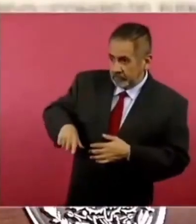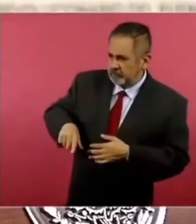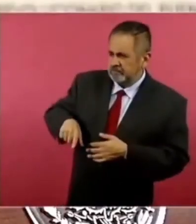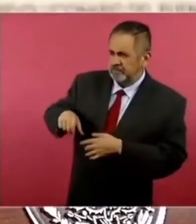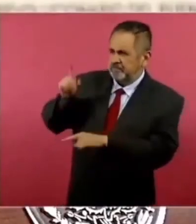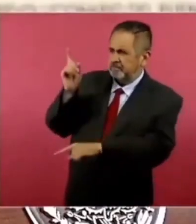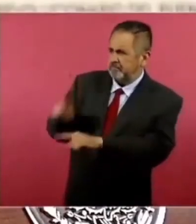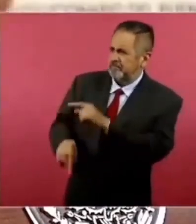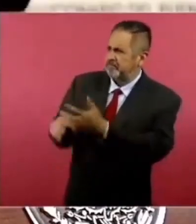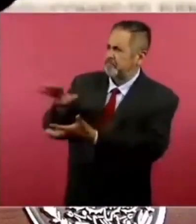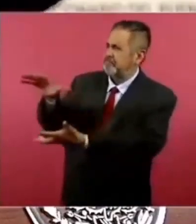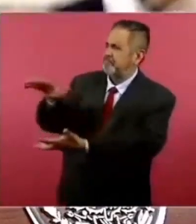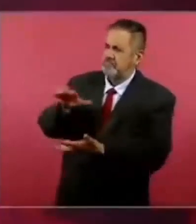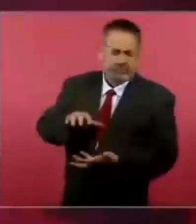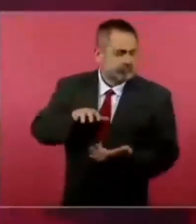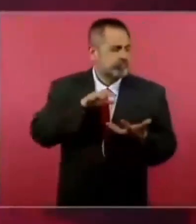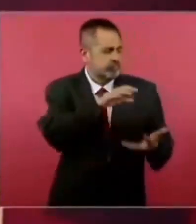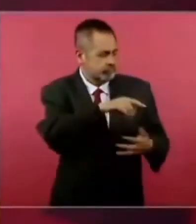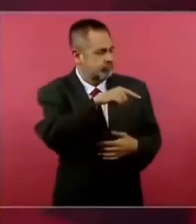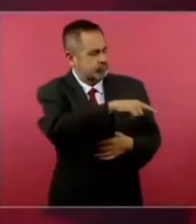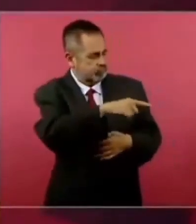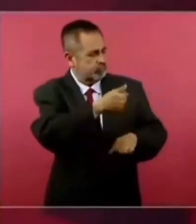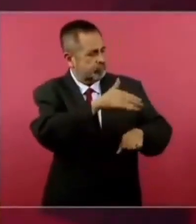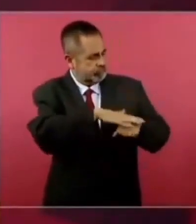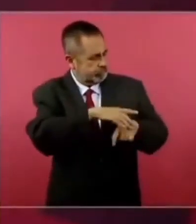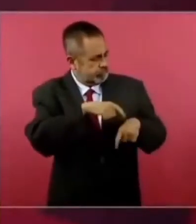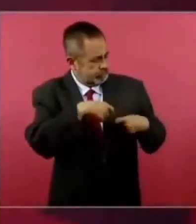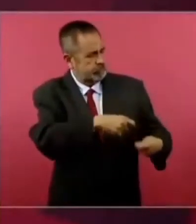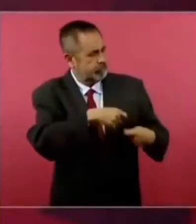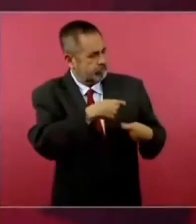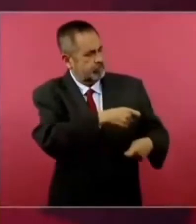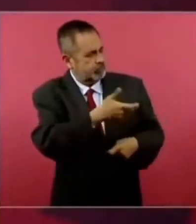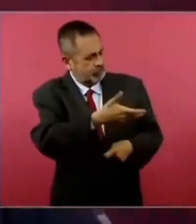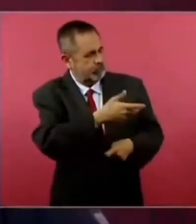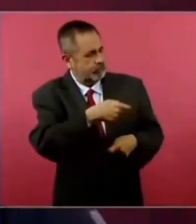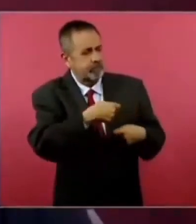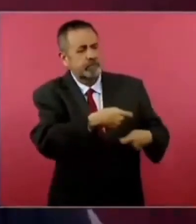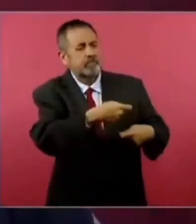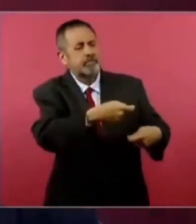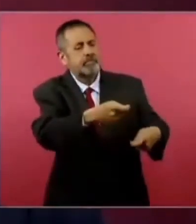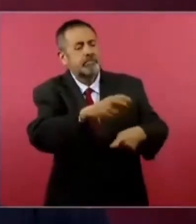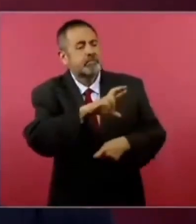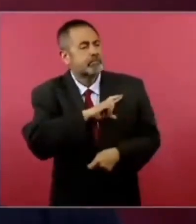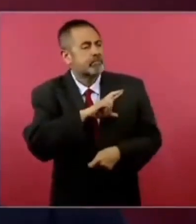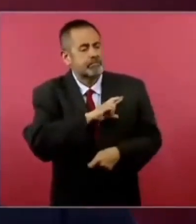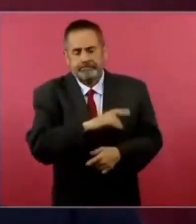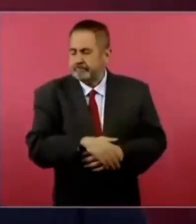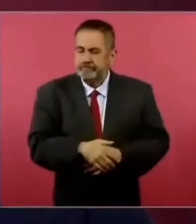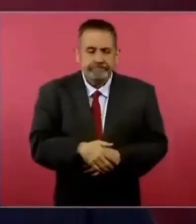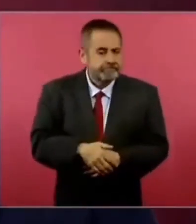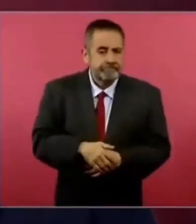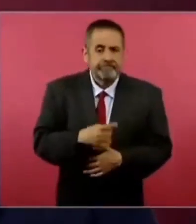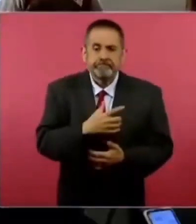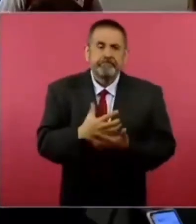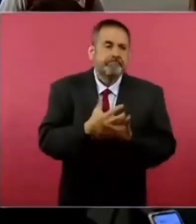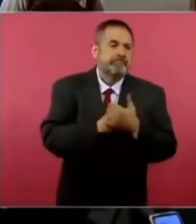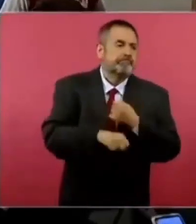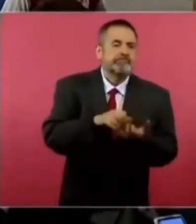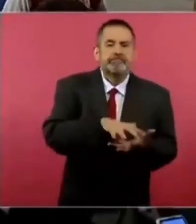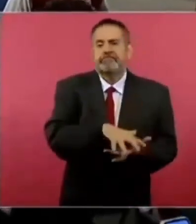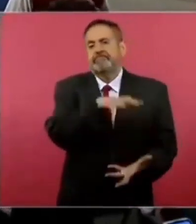nacionales, de bienes de todo el pueblo, a particulares, como se hizo en el tiempo de